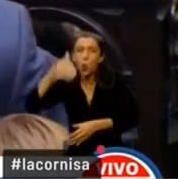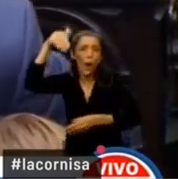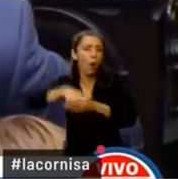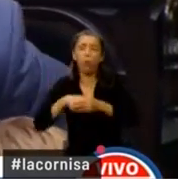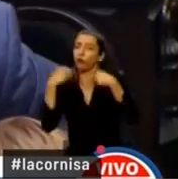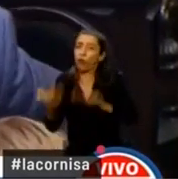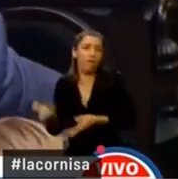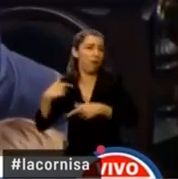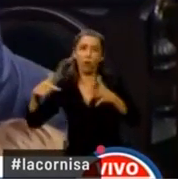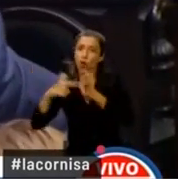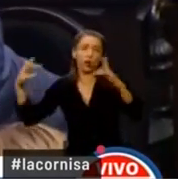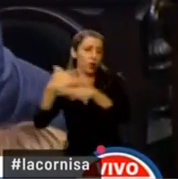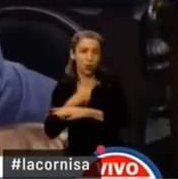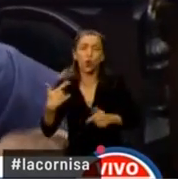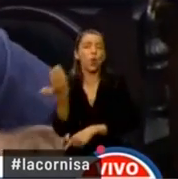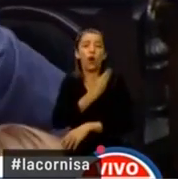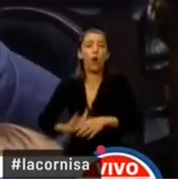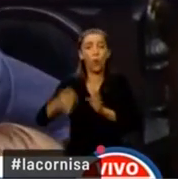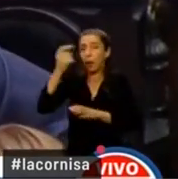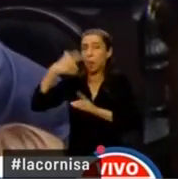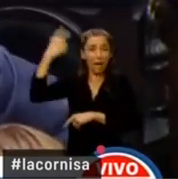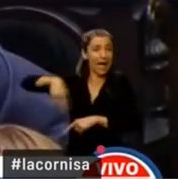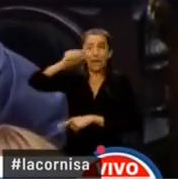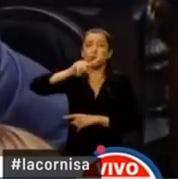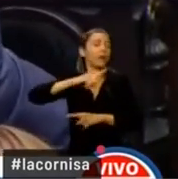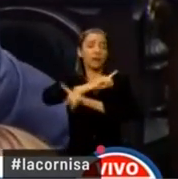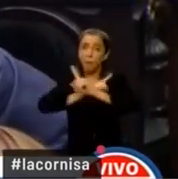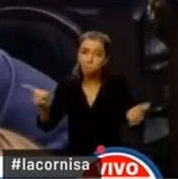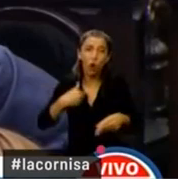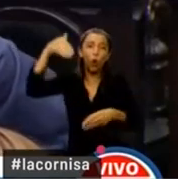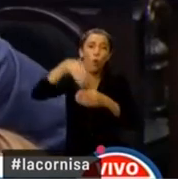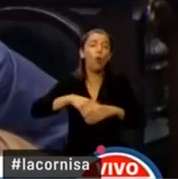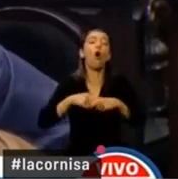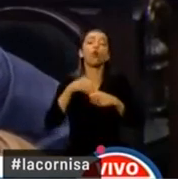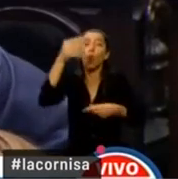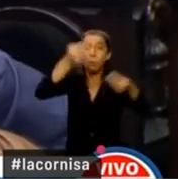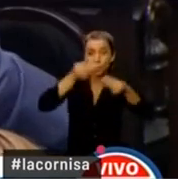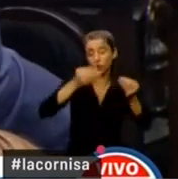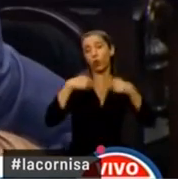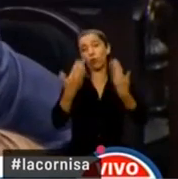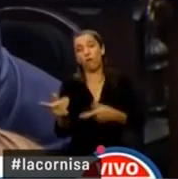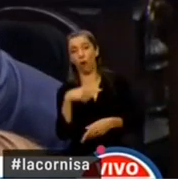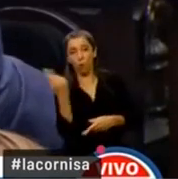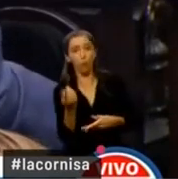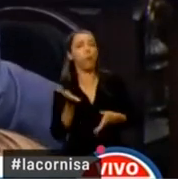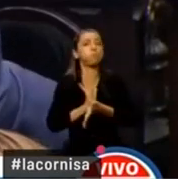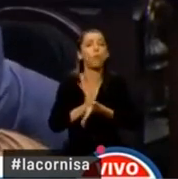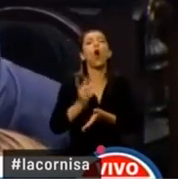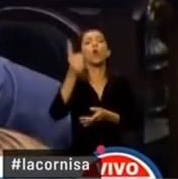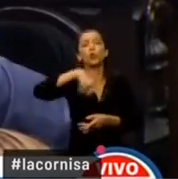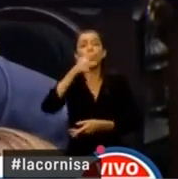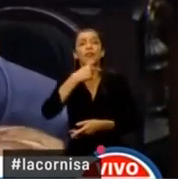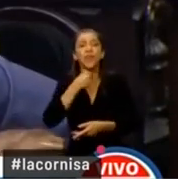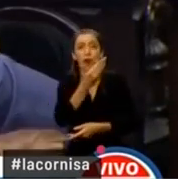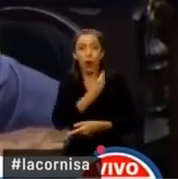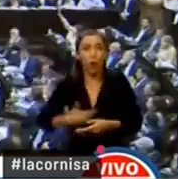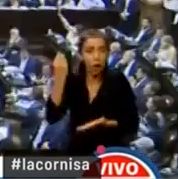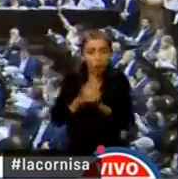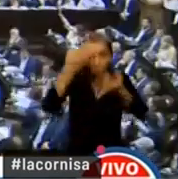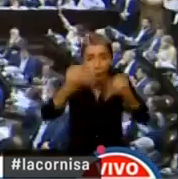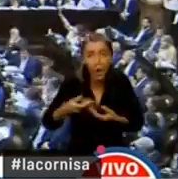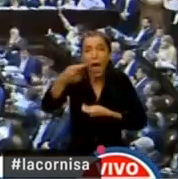presupuesto. Y en el gobierno de Mauricio Macri, nunca no votaron un presupuesto. Si quieren gobernar, dialoguen. No lo digan en la